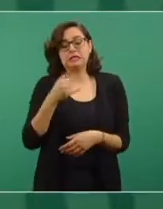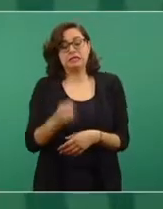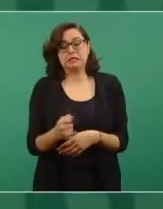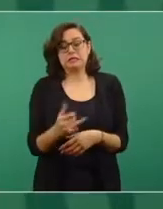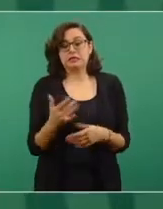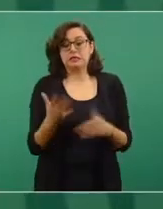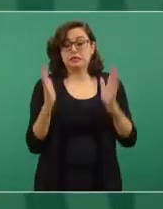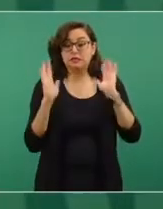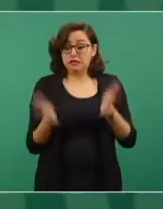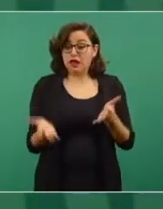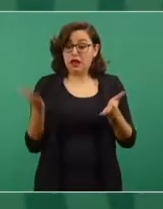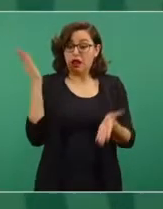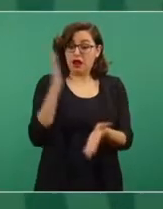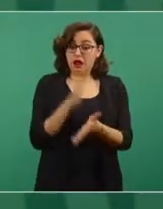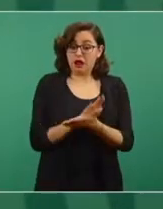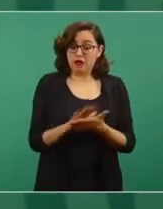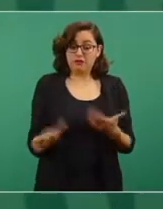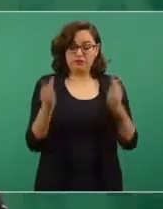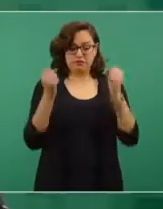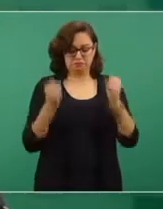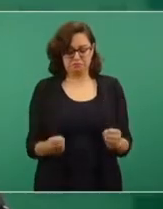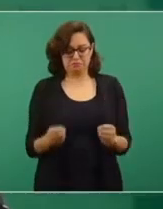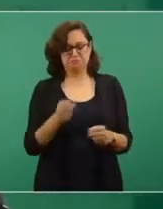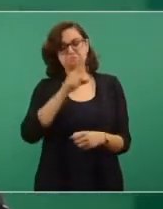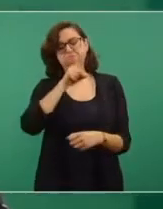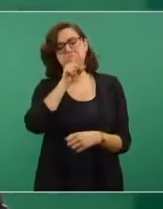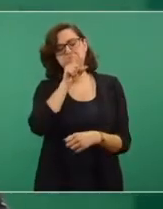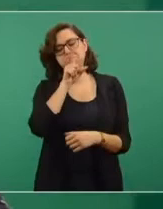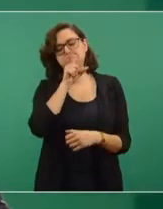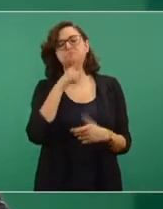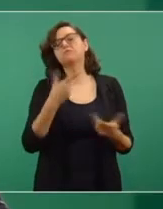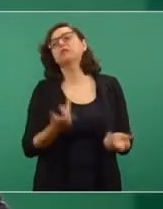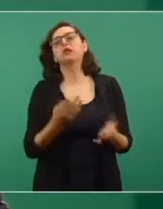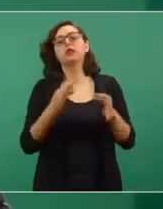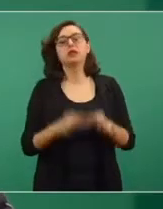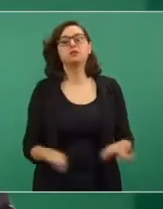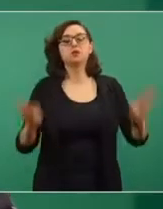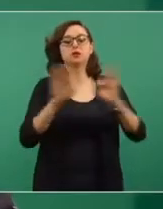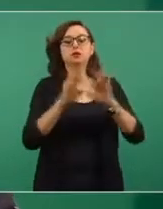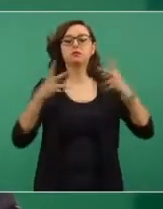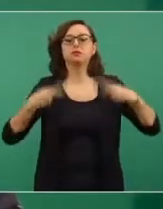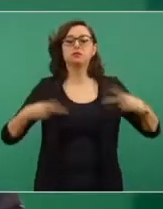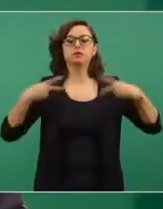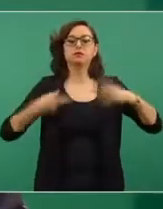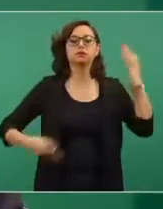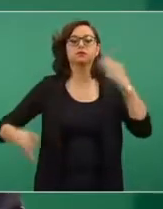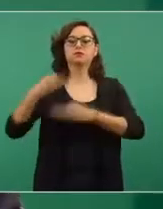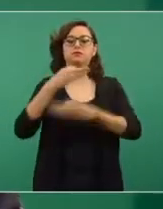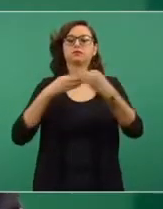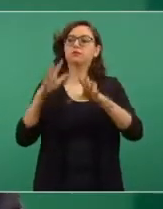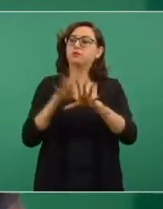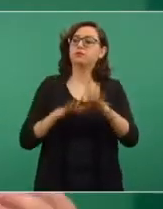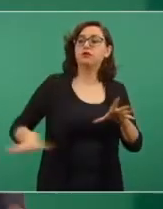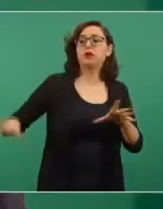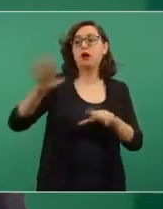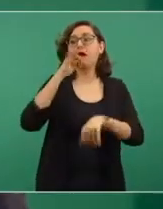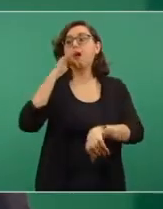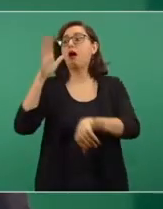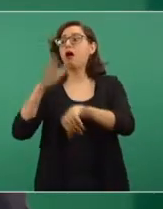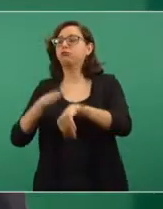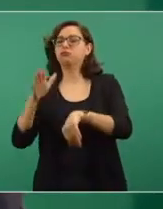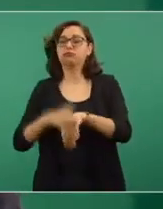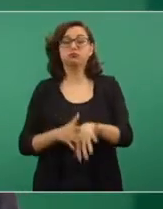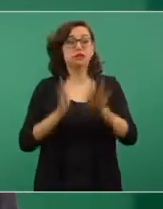es muy importante que todo el pueblo, todo el público, toda la población conozca que no podemos